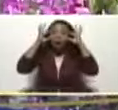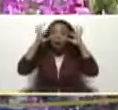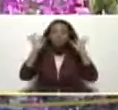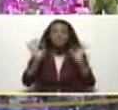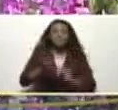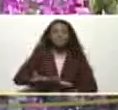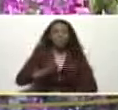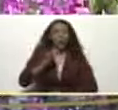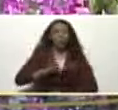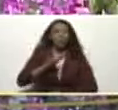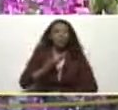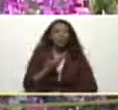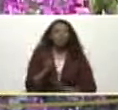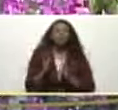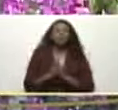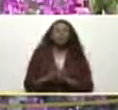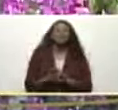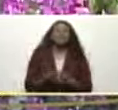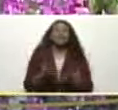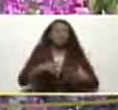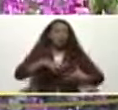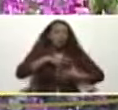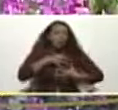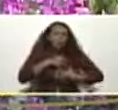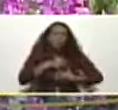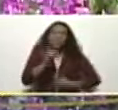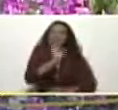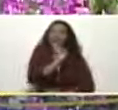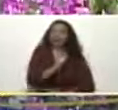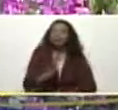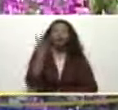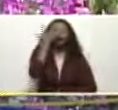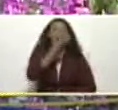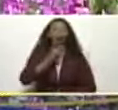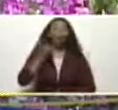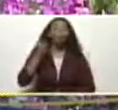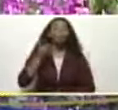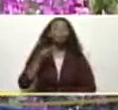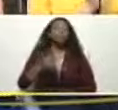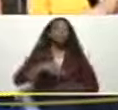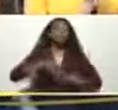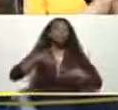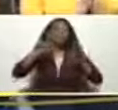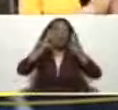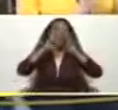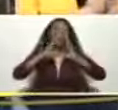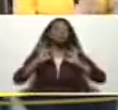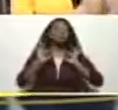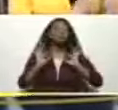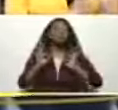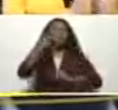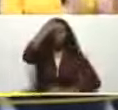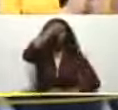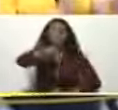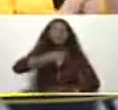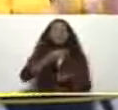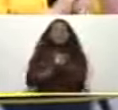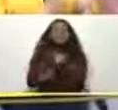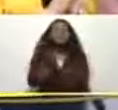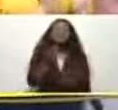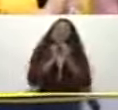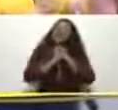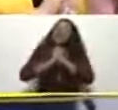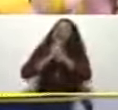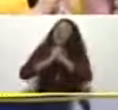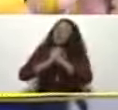más importante, ni una arruga en el alma. Con el alma pura de un hombre de fe, de